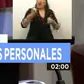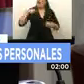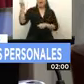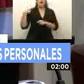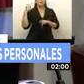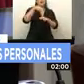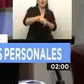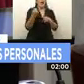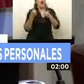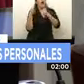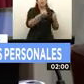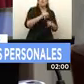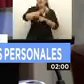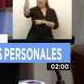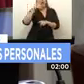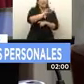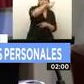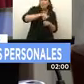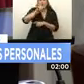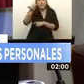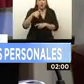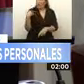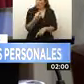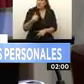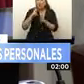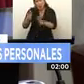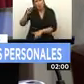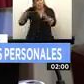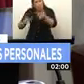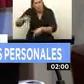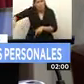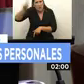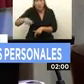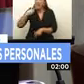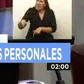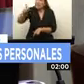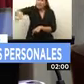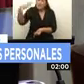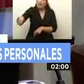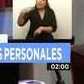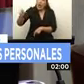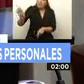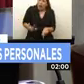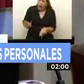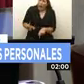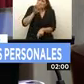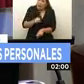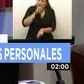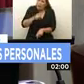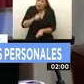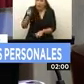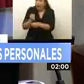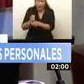auto viajamos en avión nosotros vamos a dirigirnos a la gente para decirle que se tienen que seguir muriendo de hambre o no tener